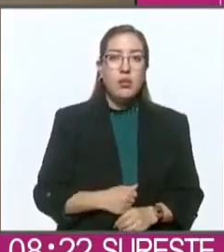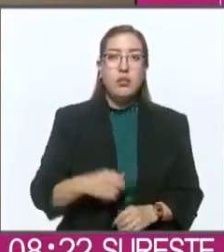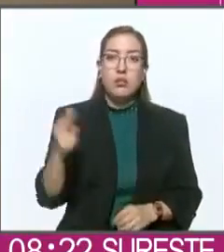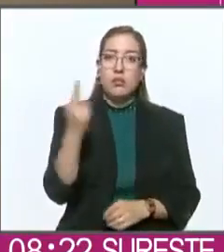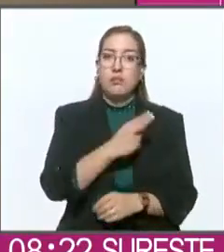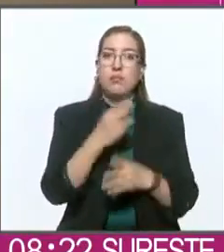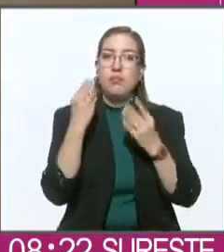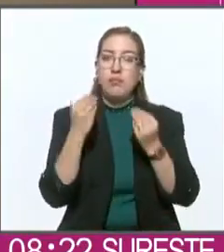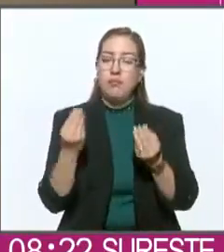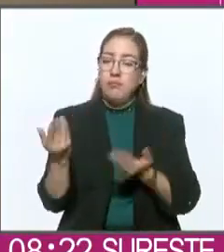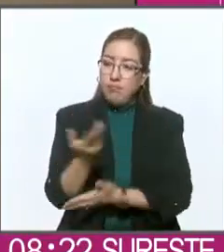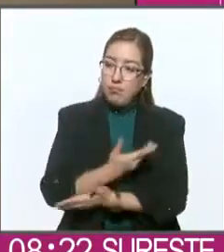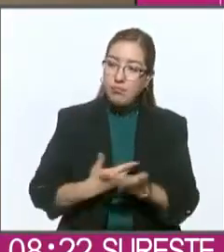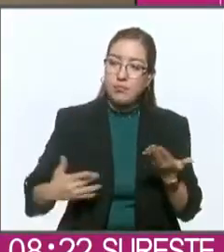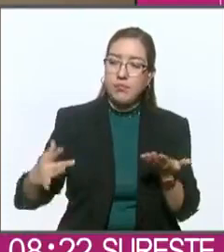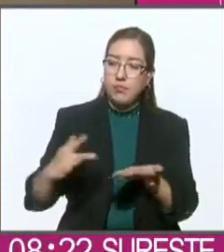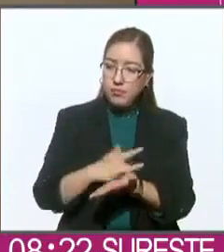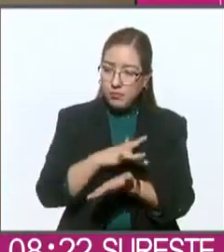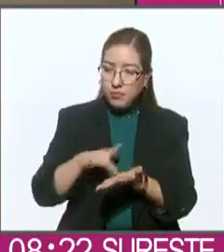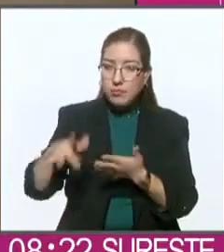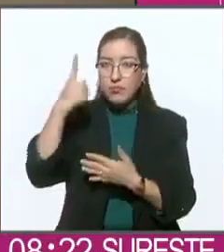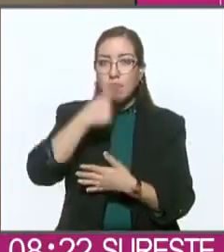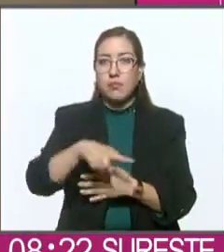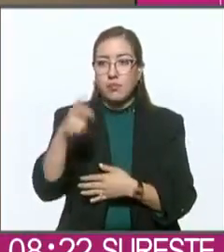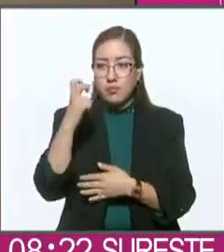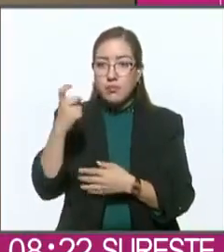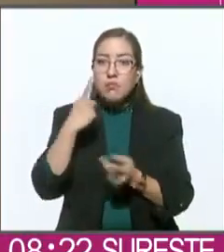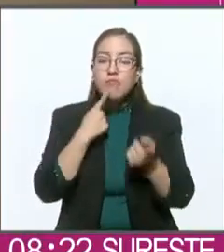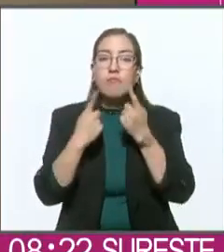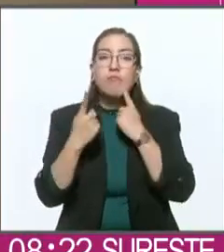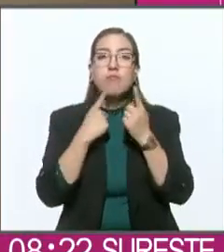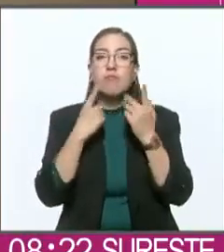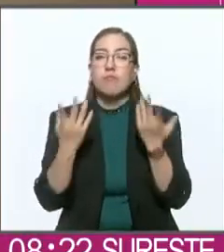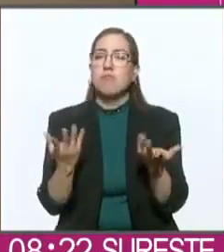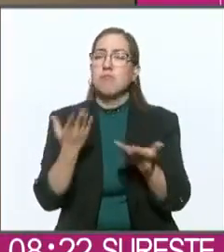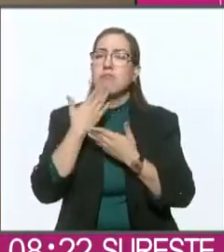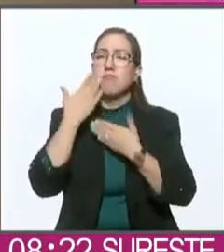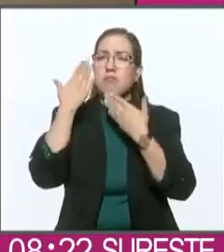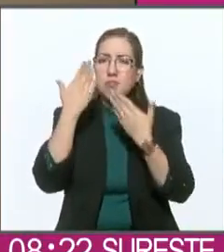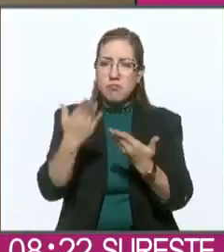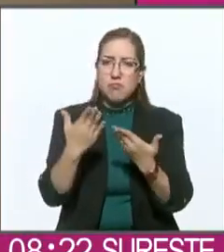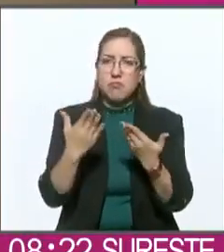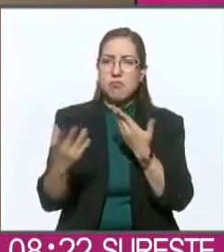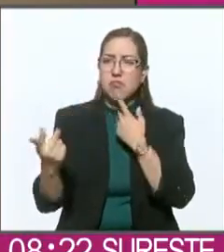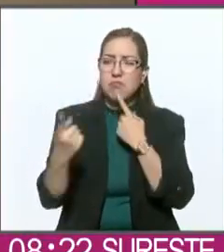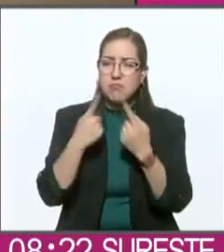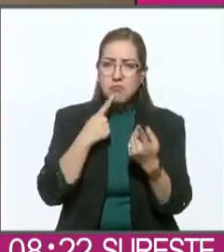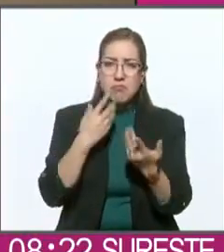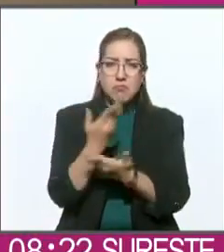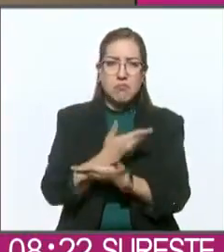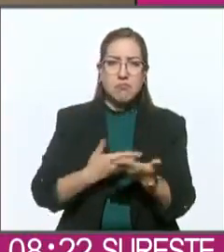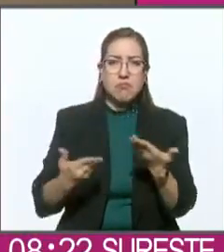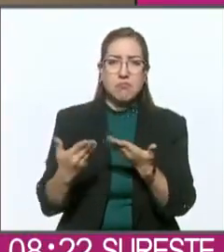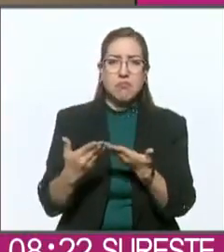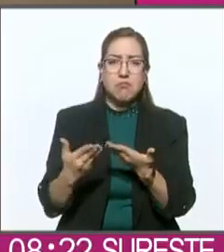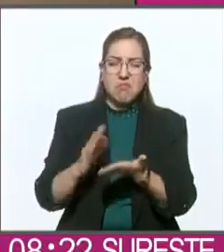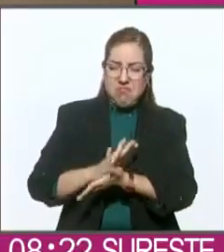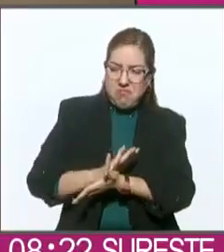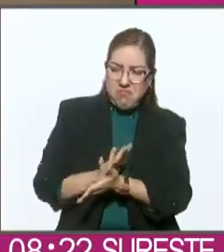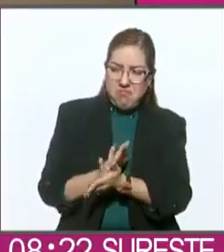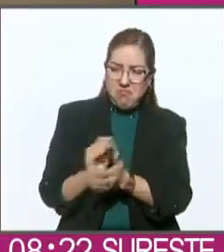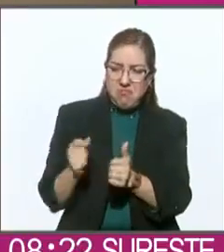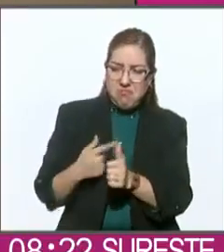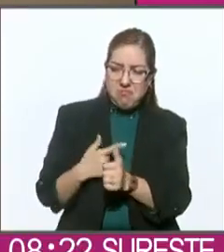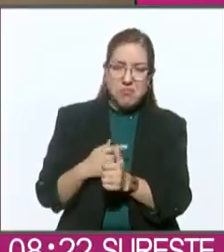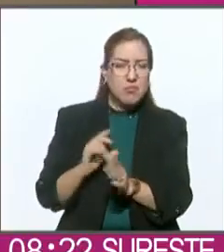solidaridad para poder llevar a cabo un debate que sea de altura y que no denigre la gran institución que es